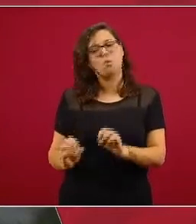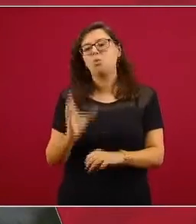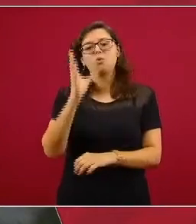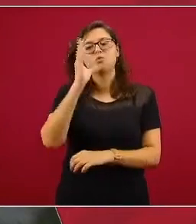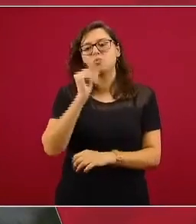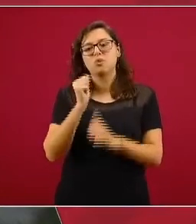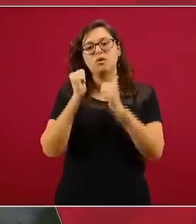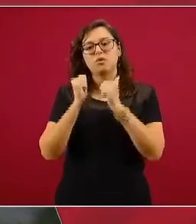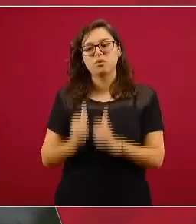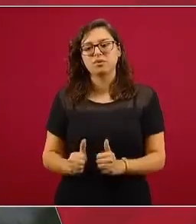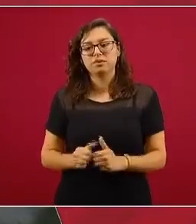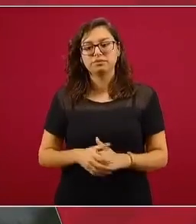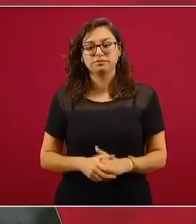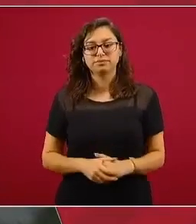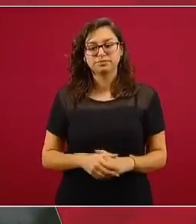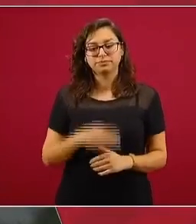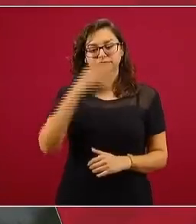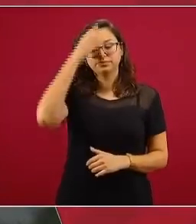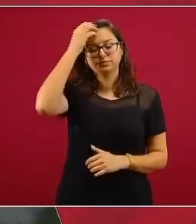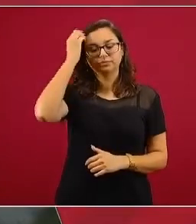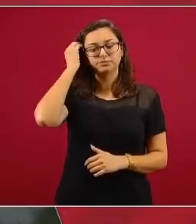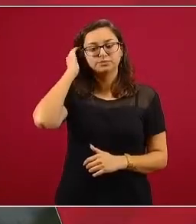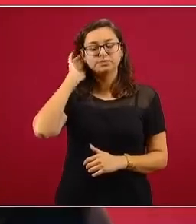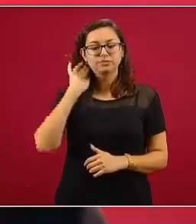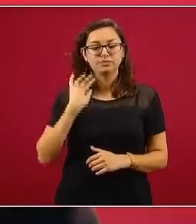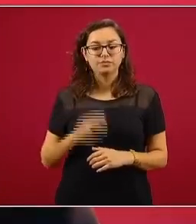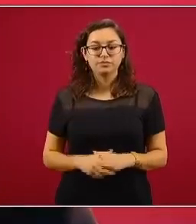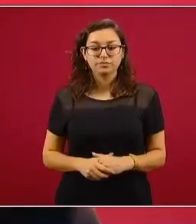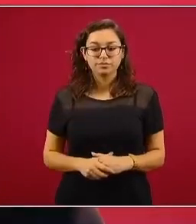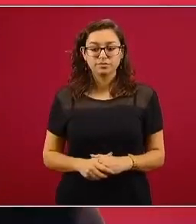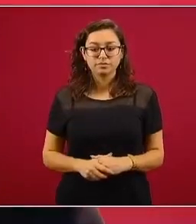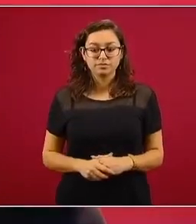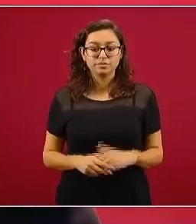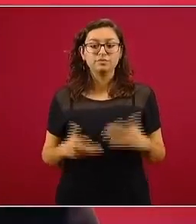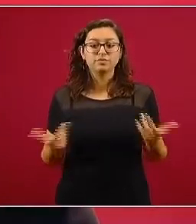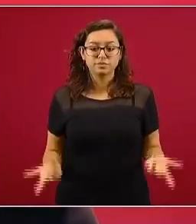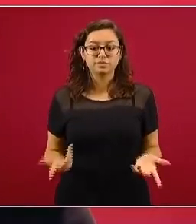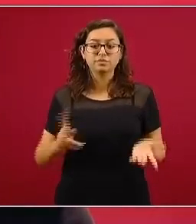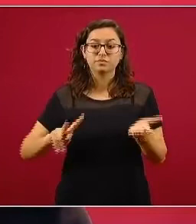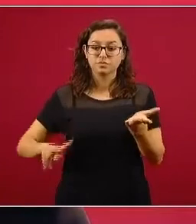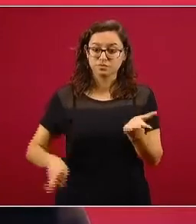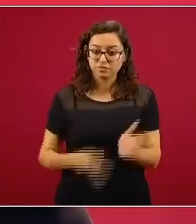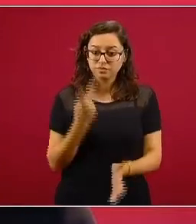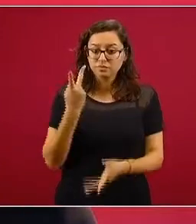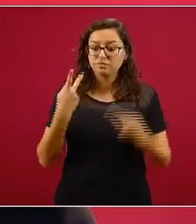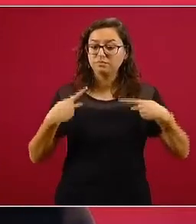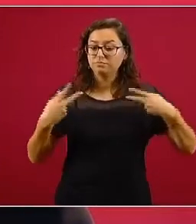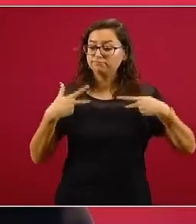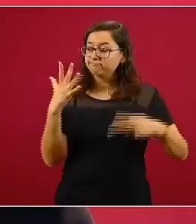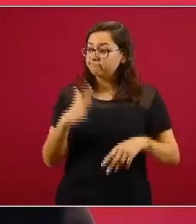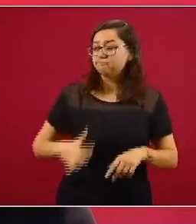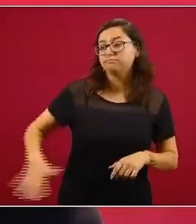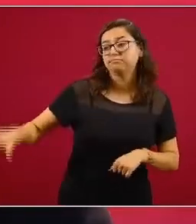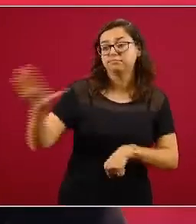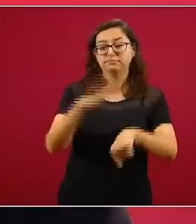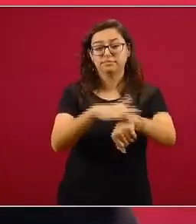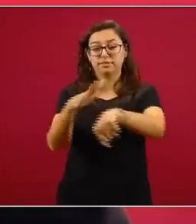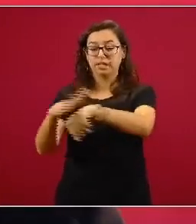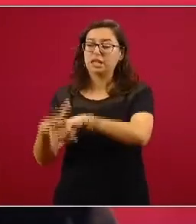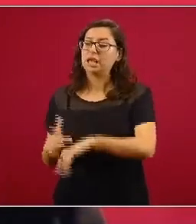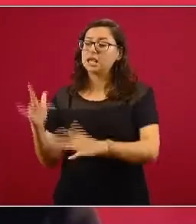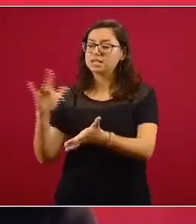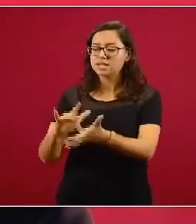el confinamiento. Ahora, a pesar de todo ello, y aprovecho para agradecer una vez más al pueblo de México,